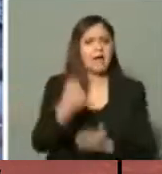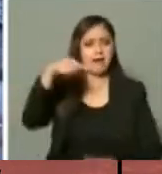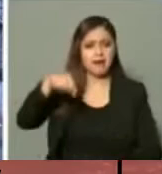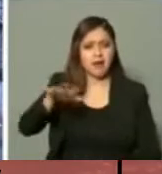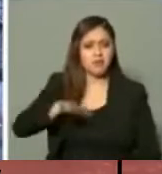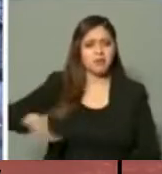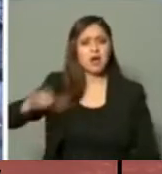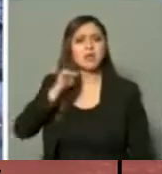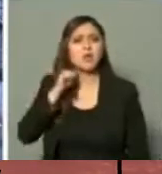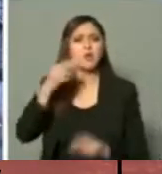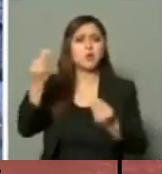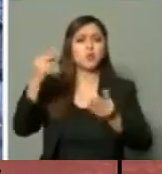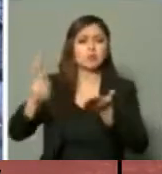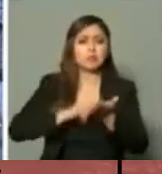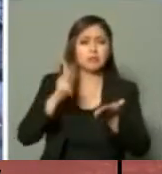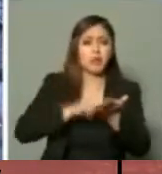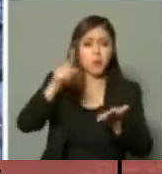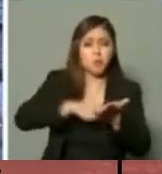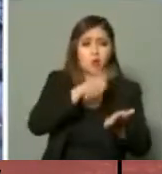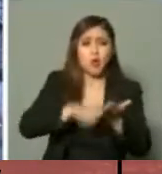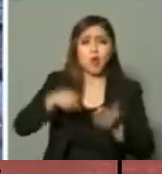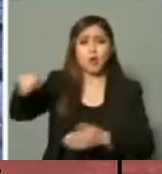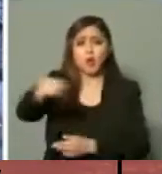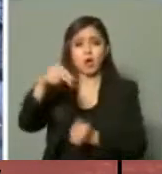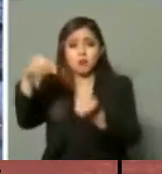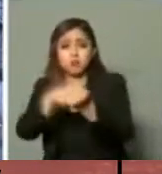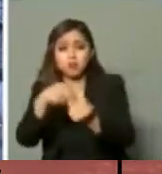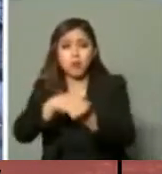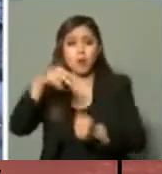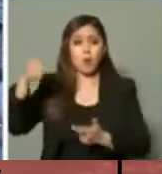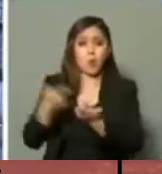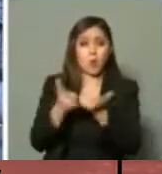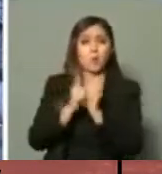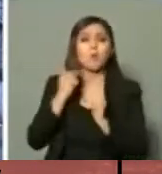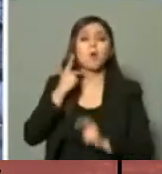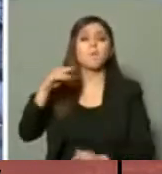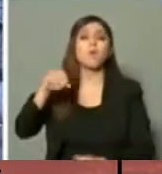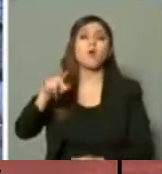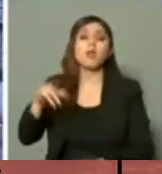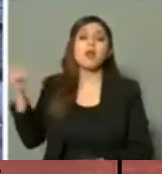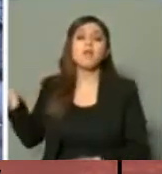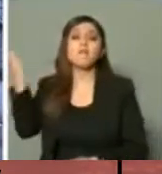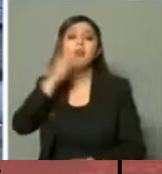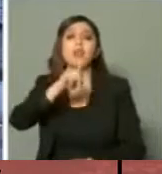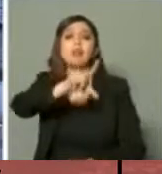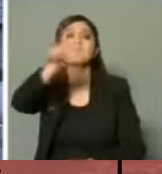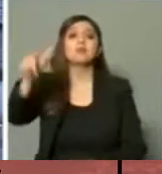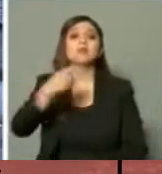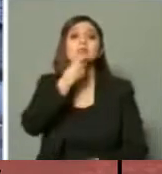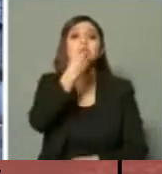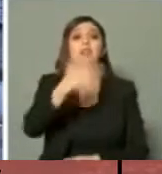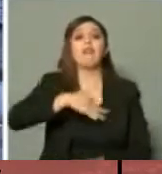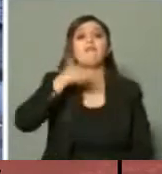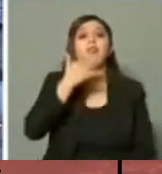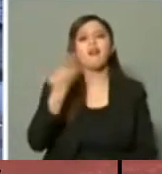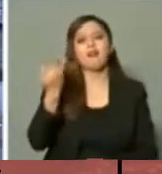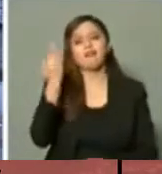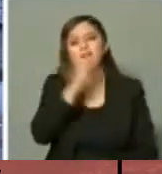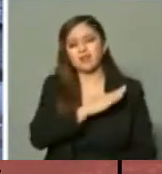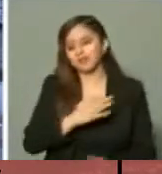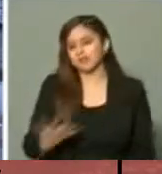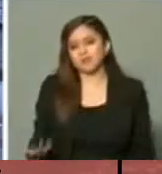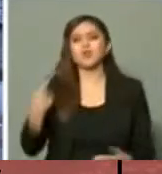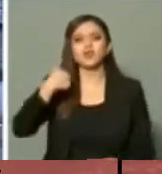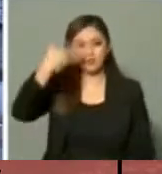tantos votos que no puedan esconderlos allá los de Morena, porque van a decir que ya hay fraude desde antes de empezar la elección. Yo estoy